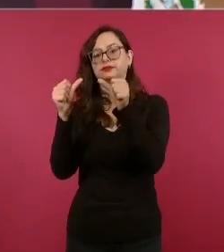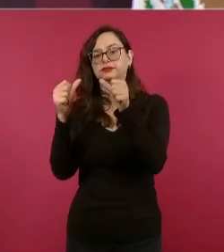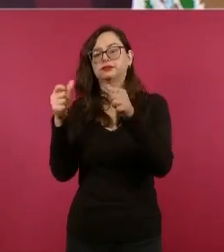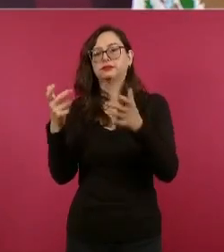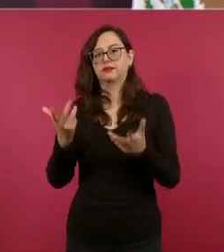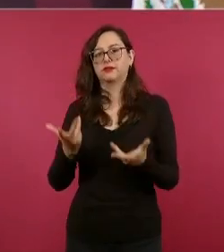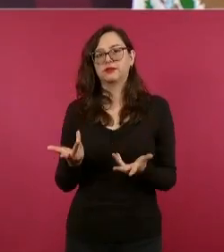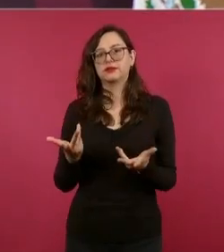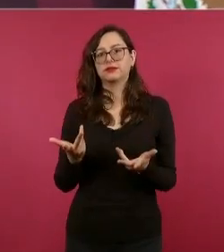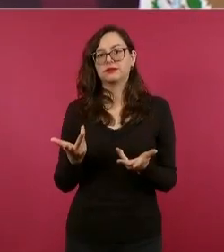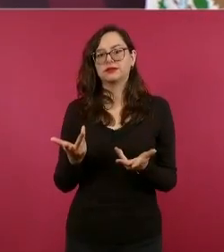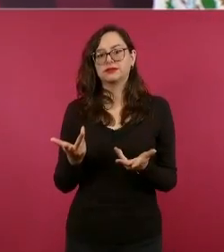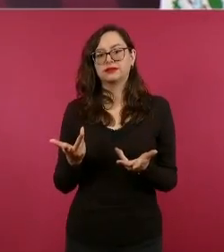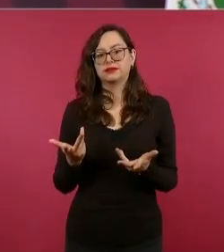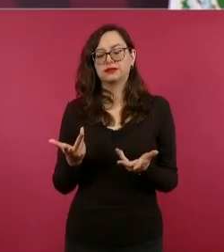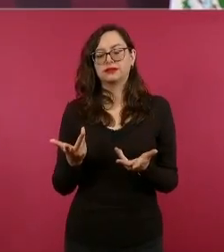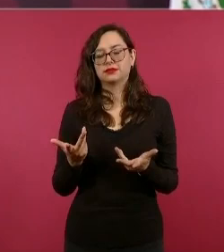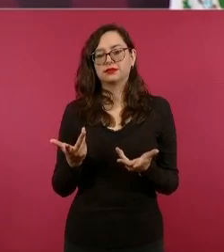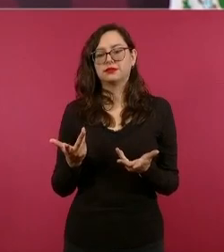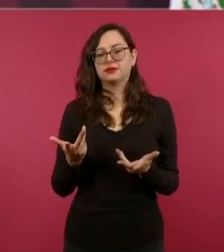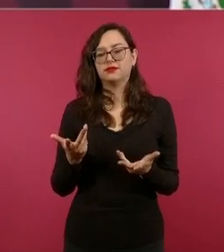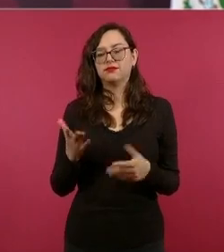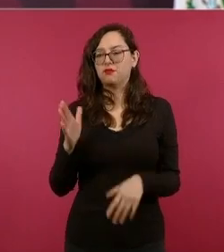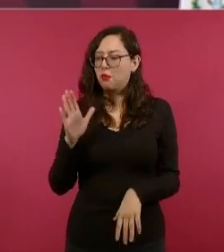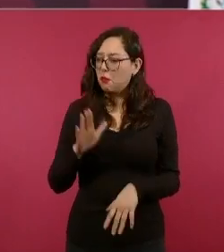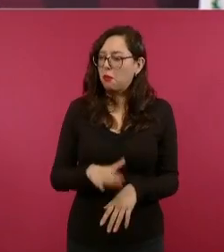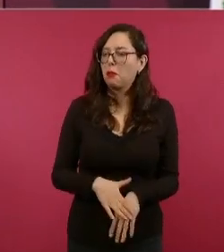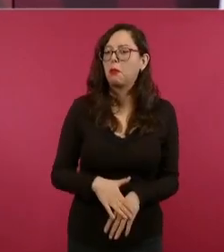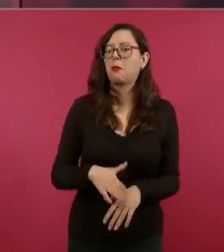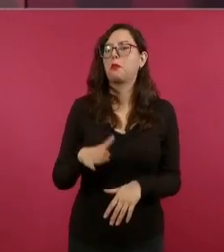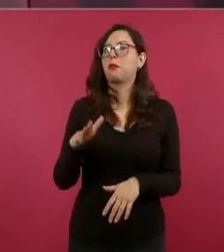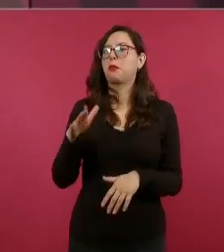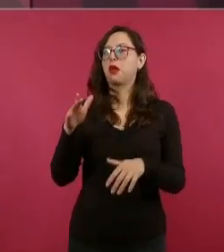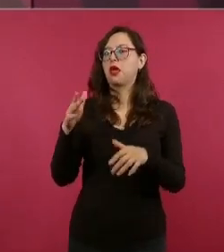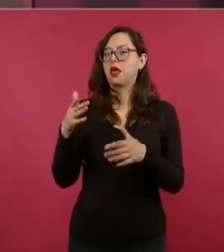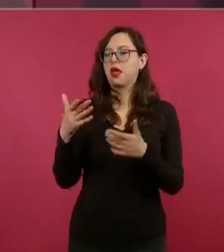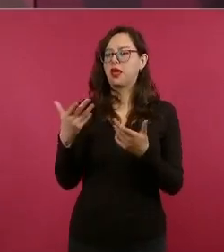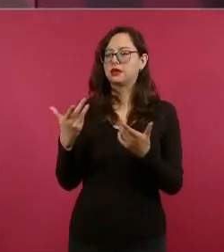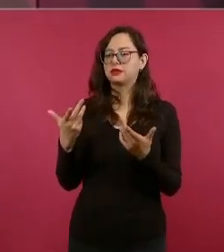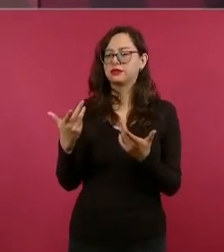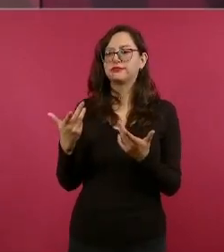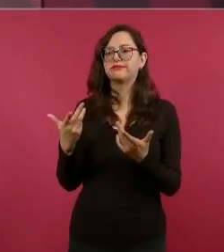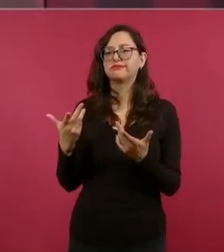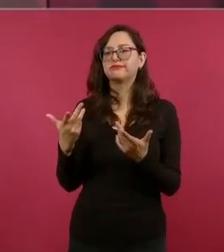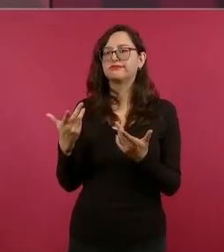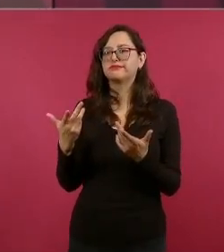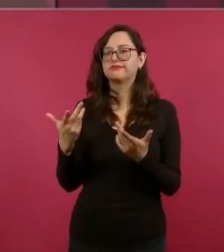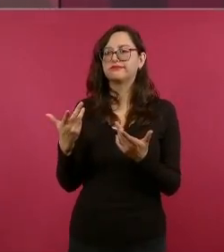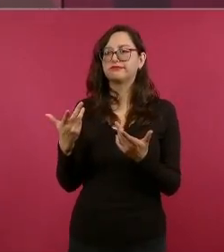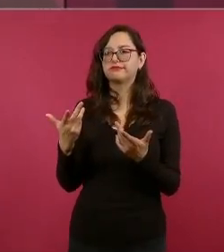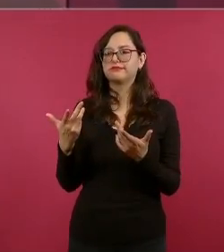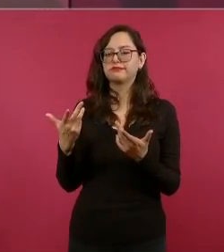que se trabaje más en la atención